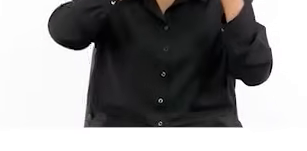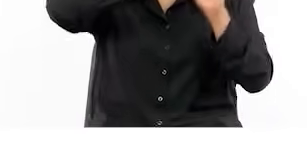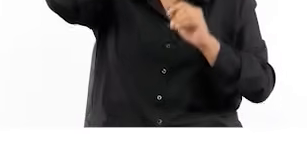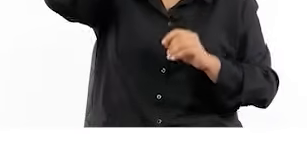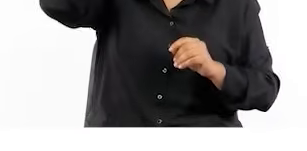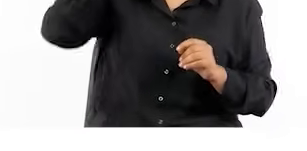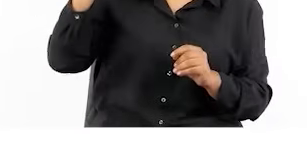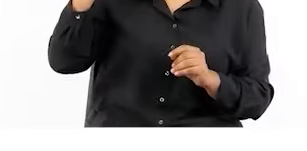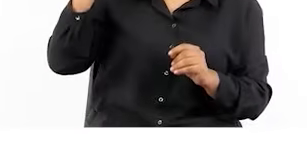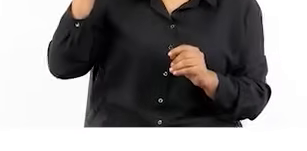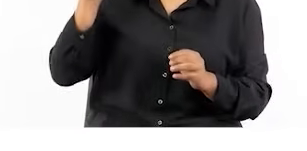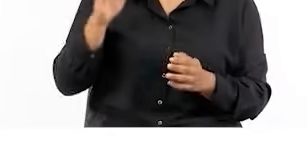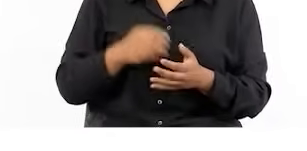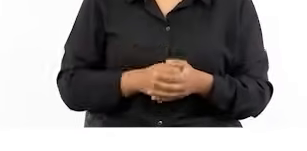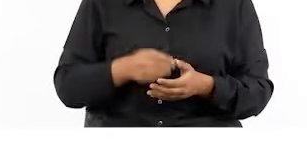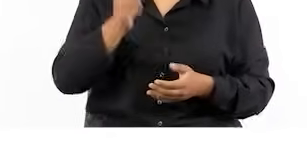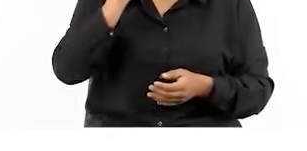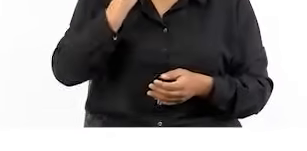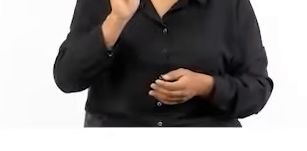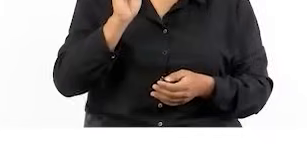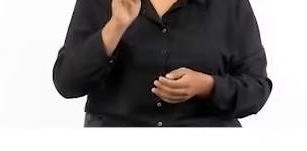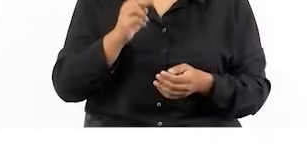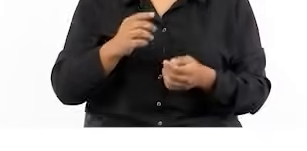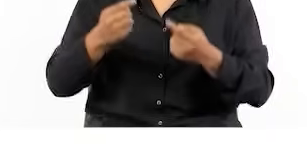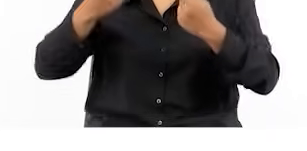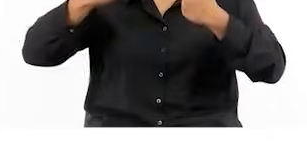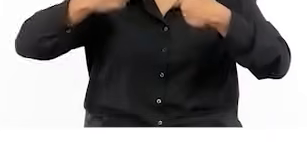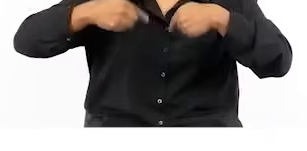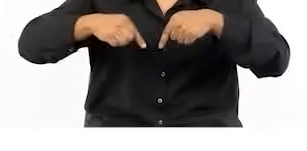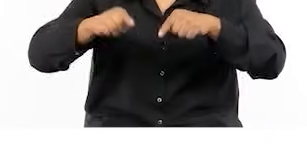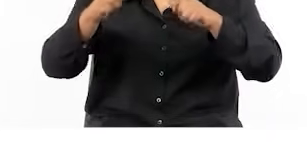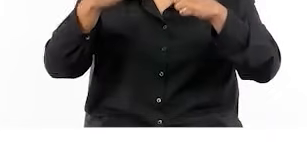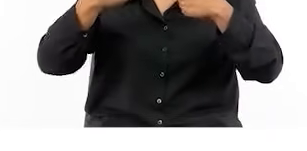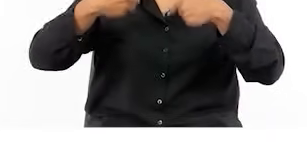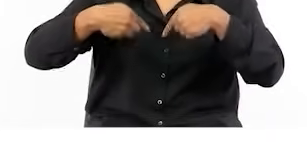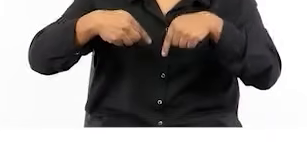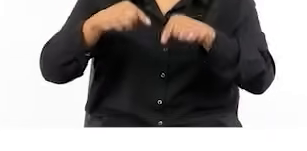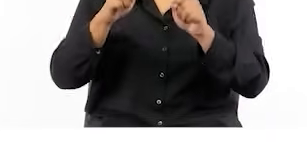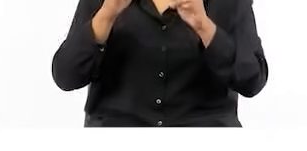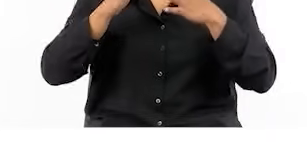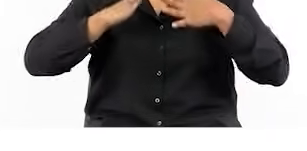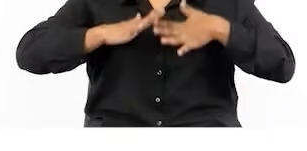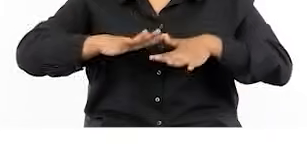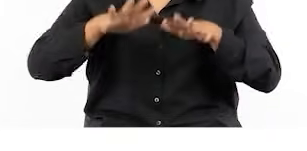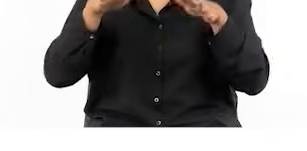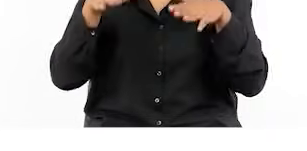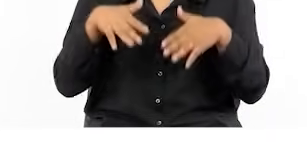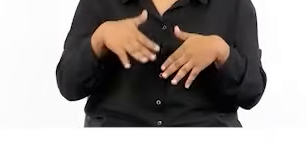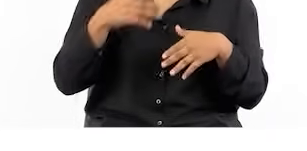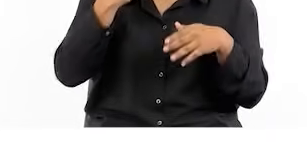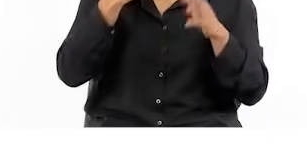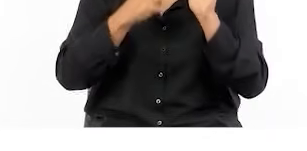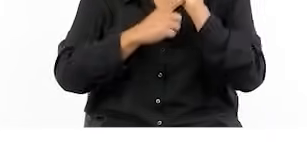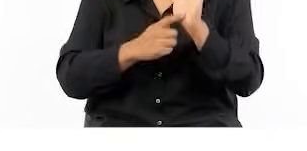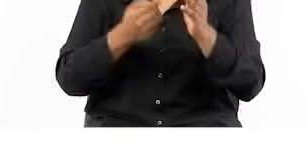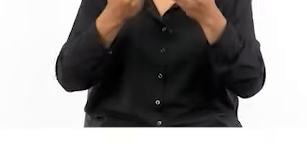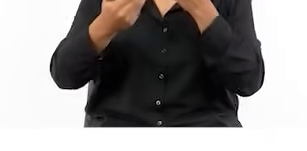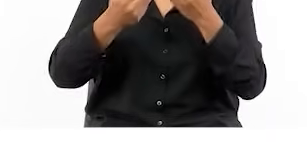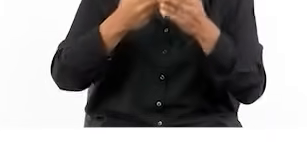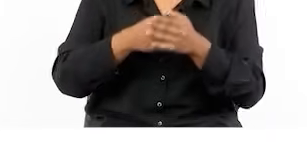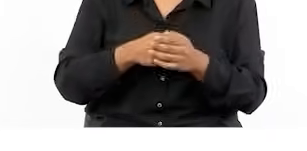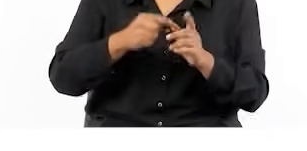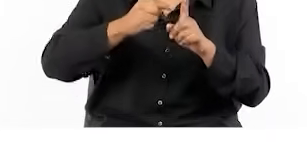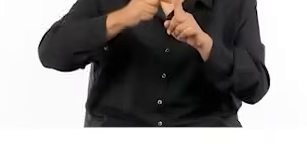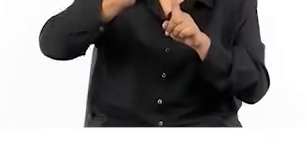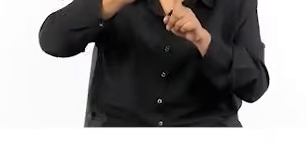porque la mayor parte de las estrellas que se observan en el cielo se encuentran en esta etapa de secuencia principal, que es esta que